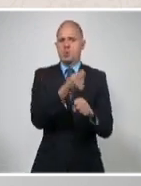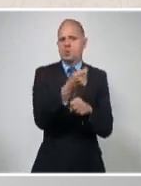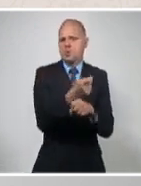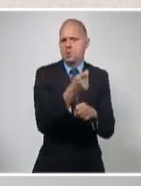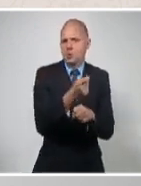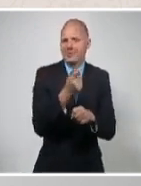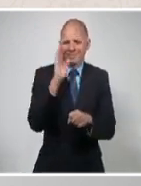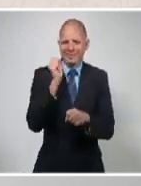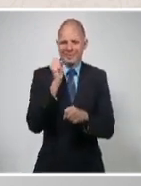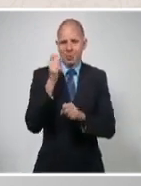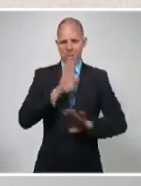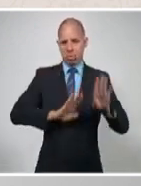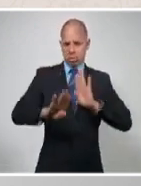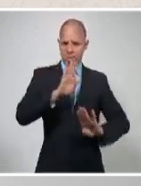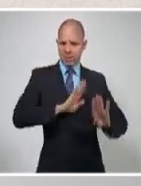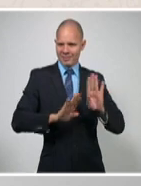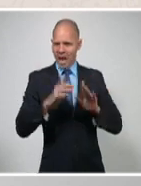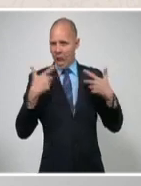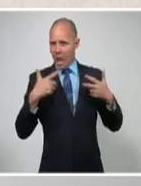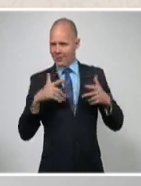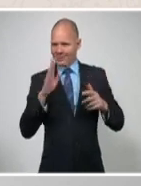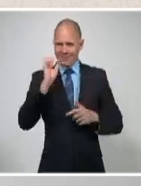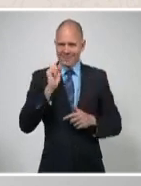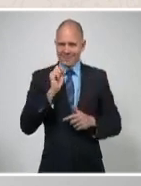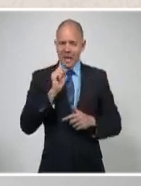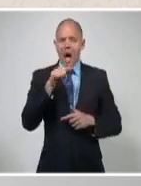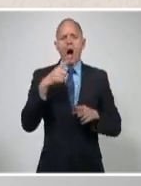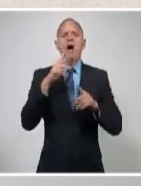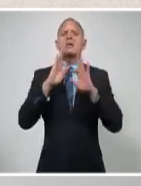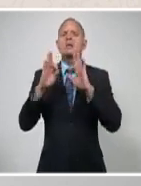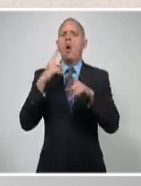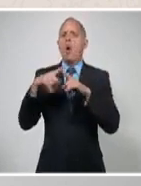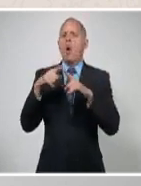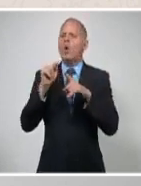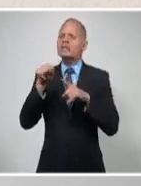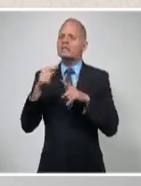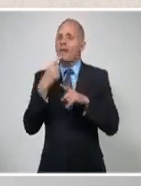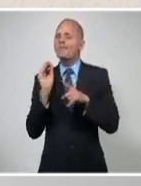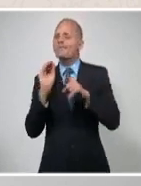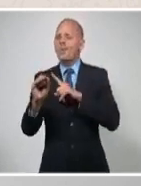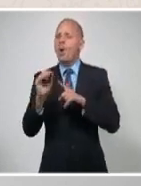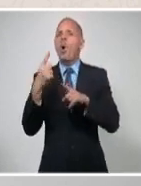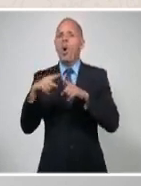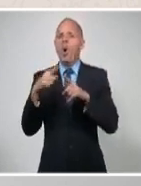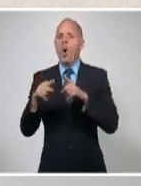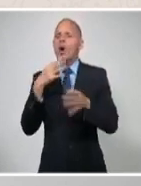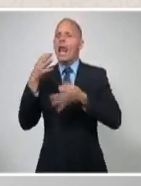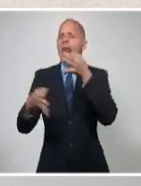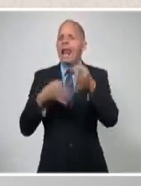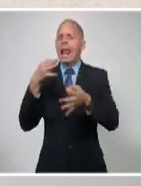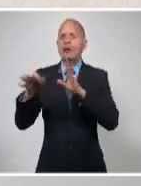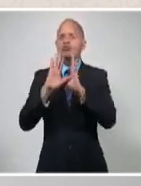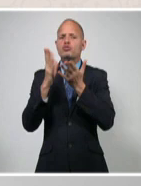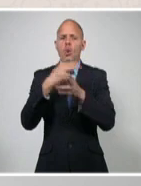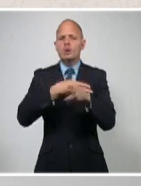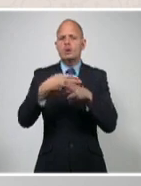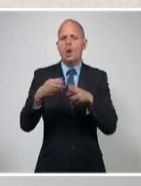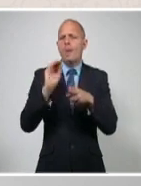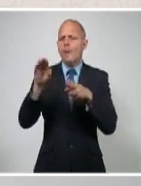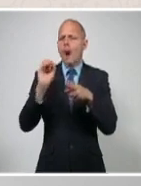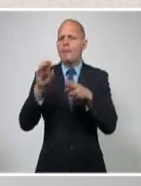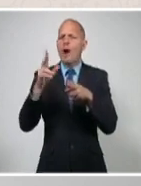garantizar en la página de Facebook las cápsulas sobre la identidad de este agrupamiento y sus memorias. Entre